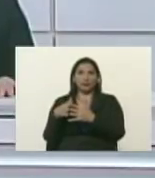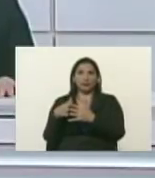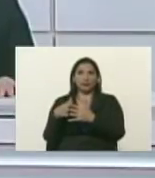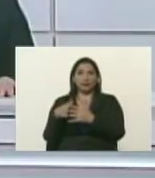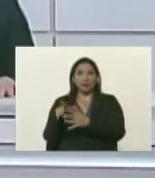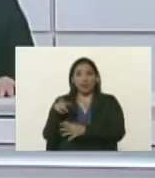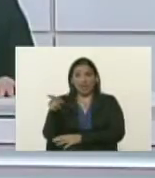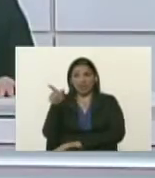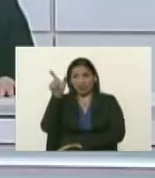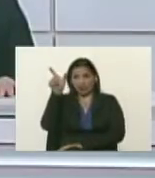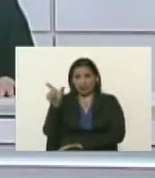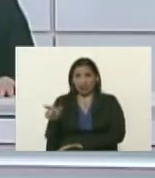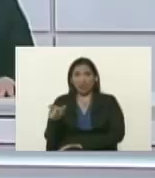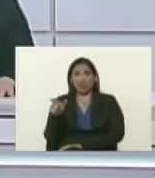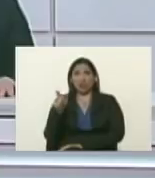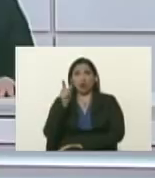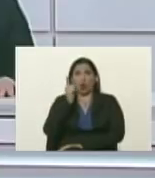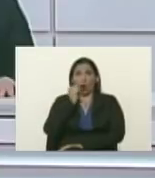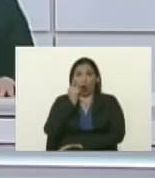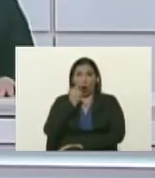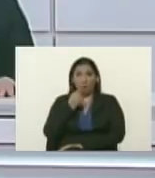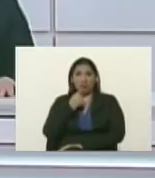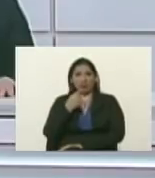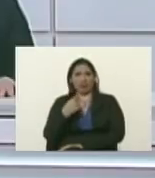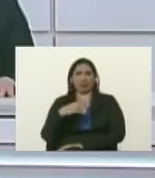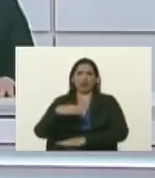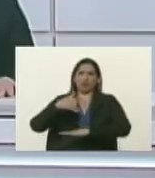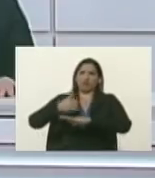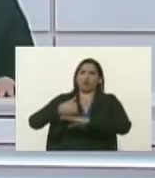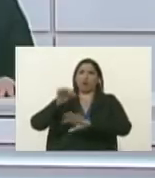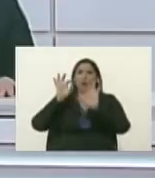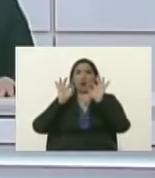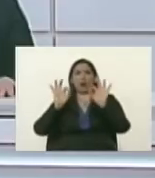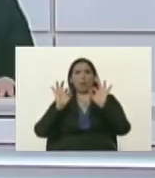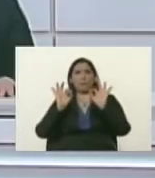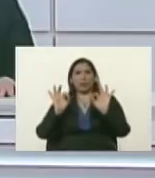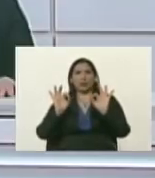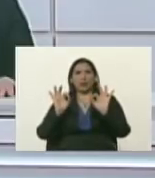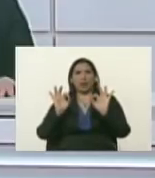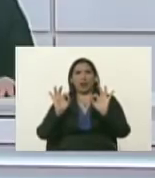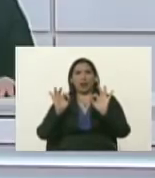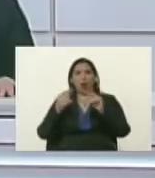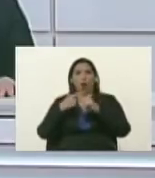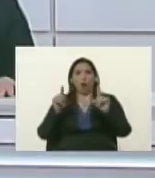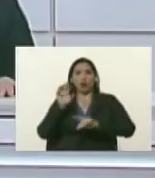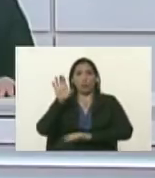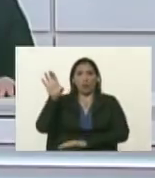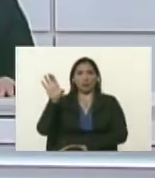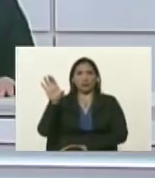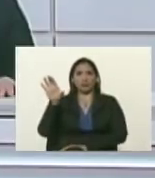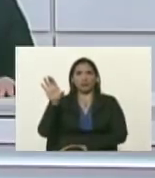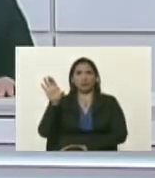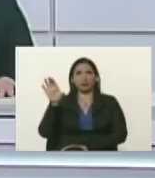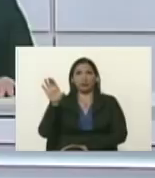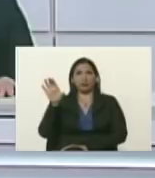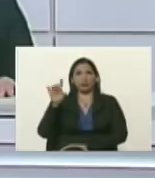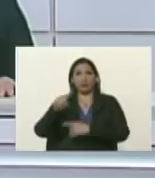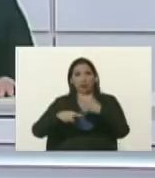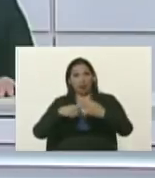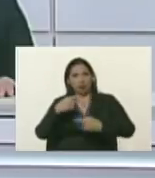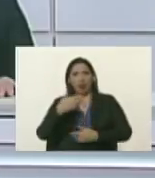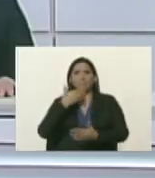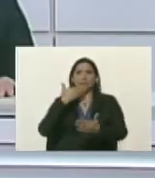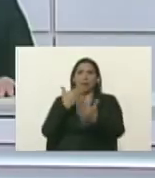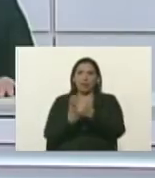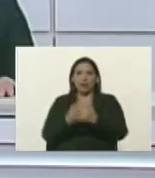Este señor, que se dice llamar procurador especial en el exterior, yo pronto voy a pedir un